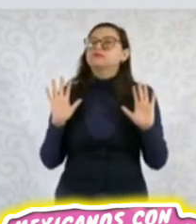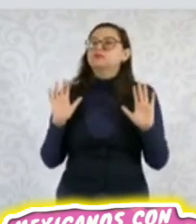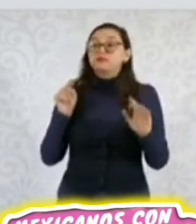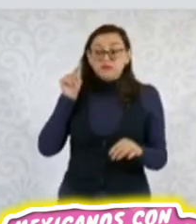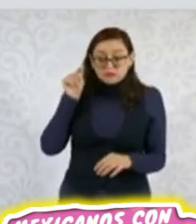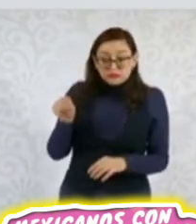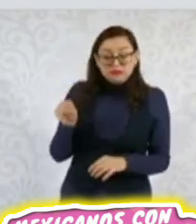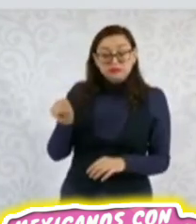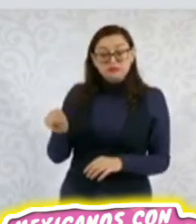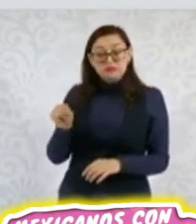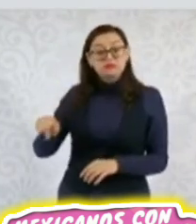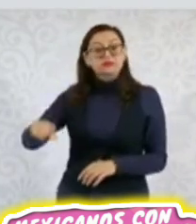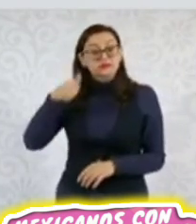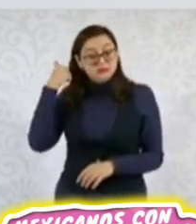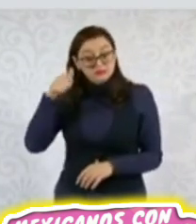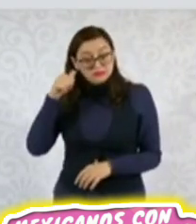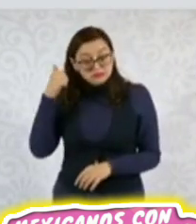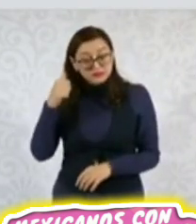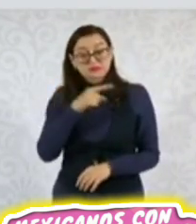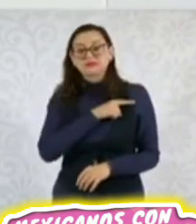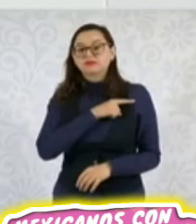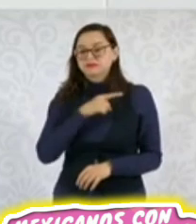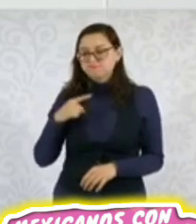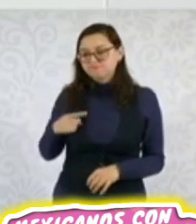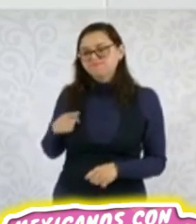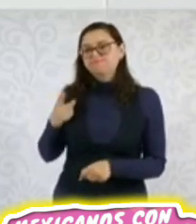de gestión del agua, se llama,